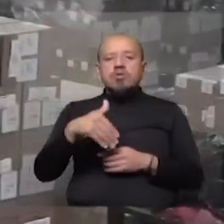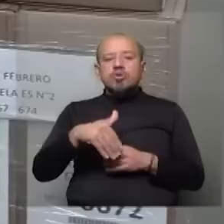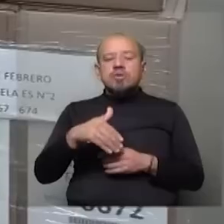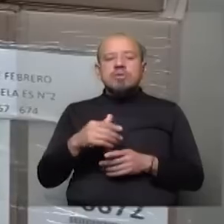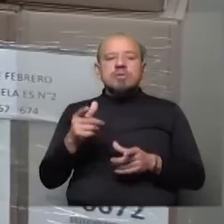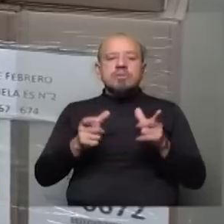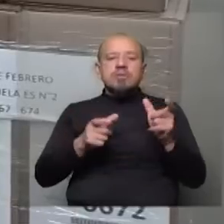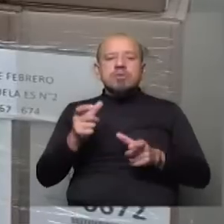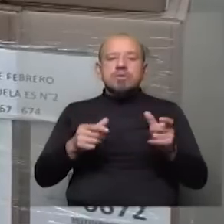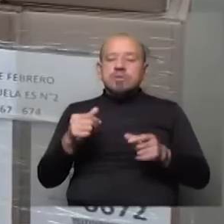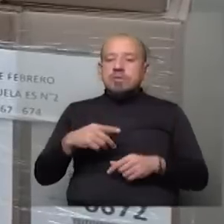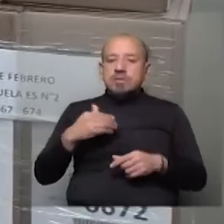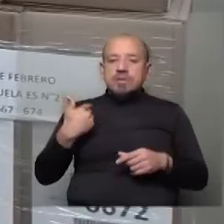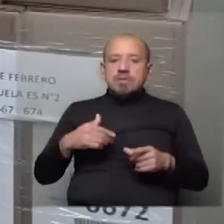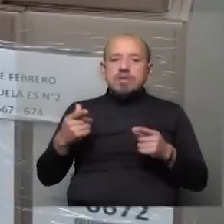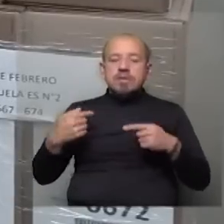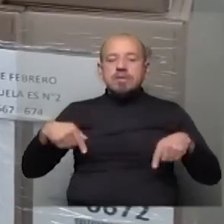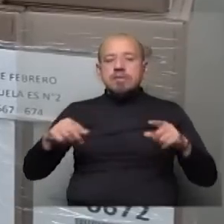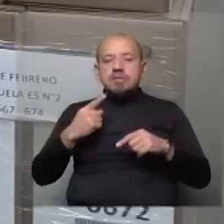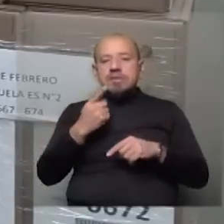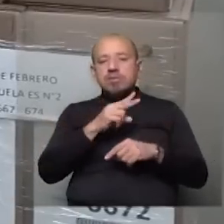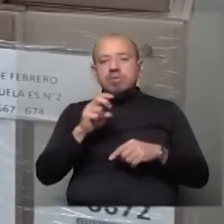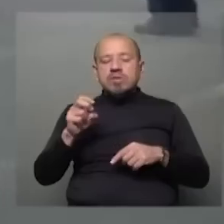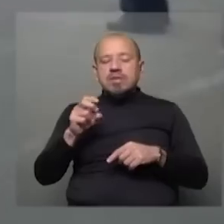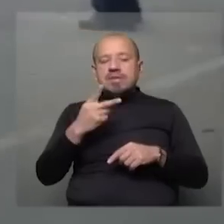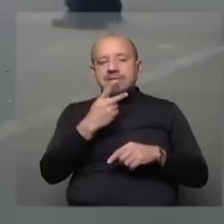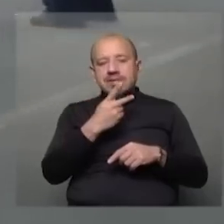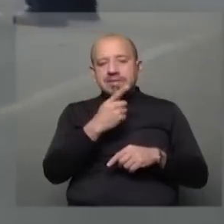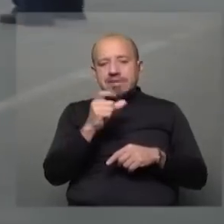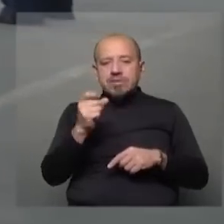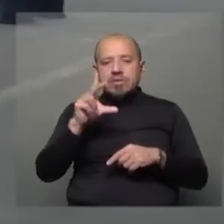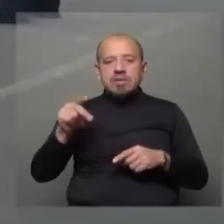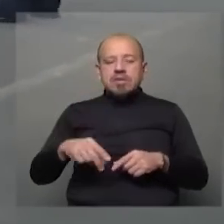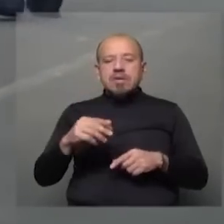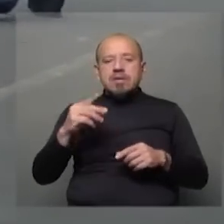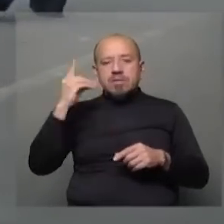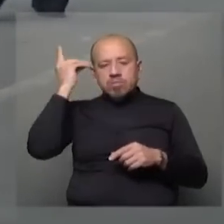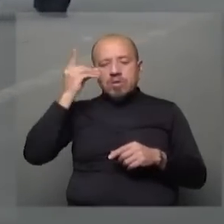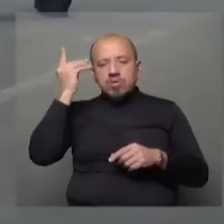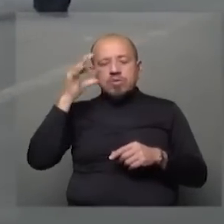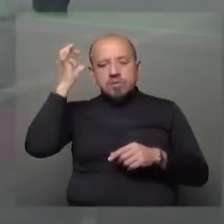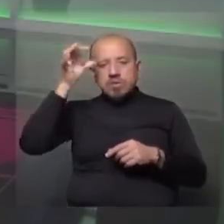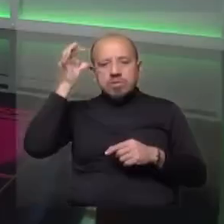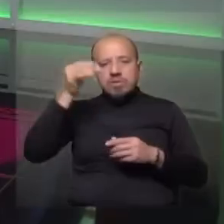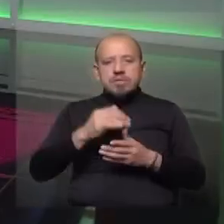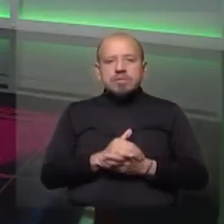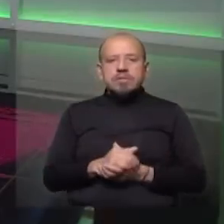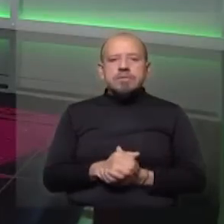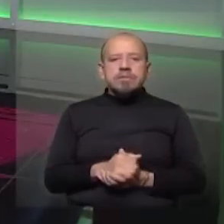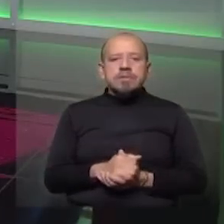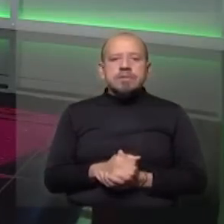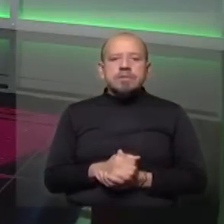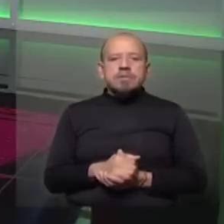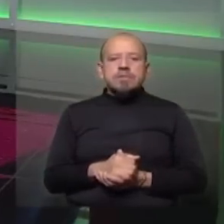argentinos para elegir 130 diputados y 24 senadores nacionales entre otros cargos y